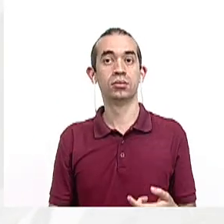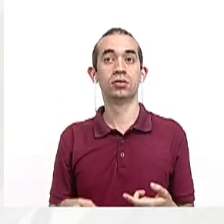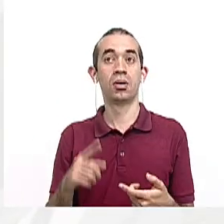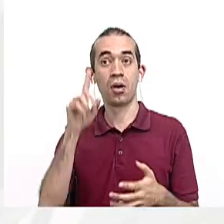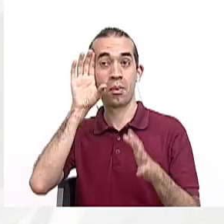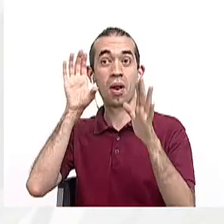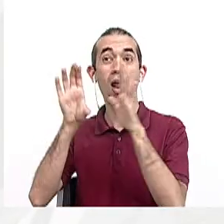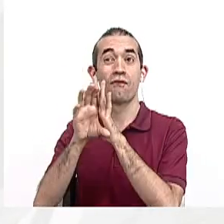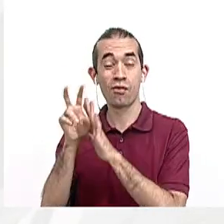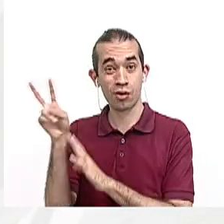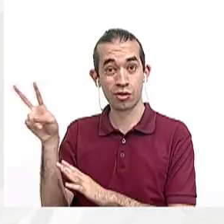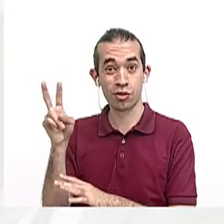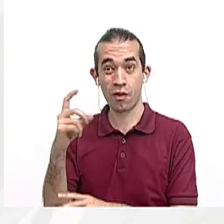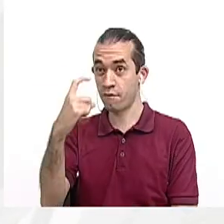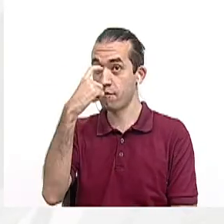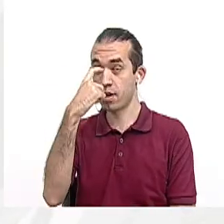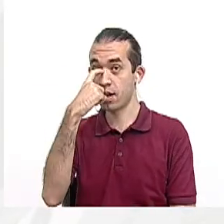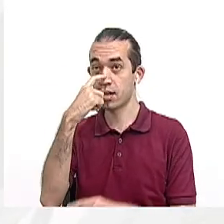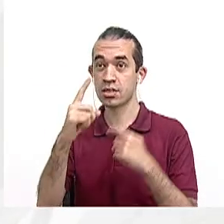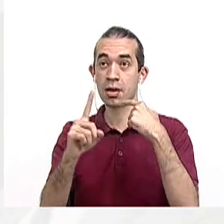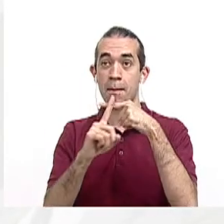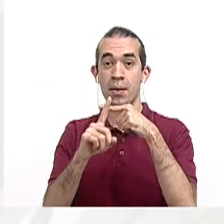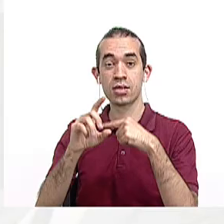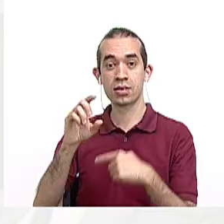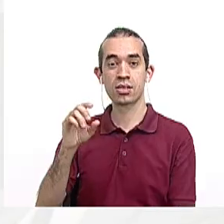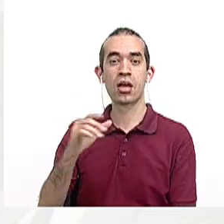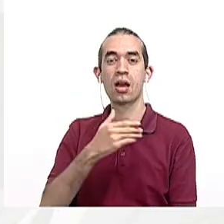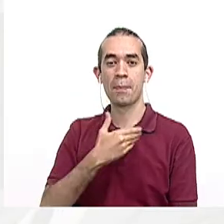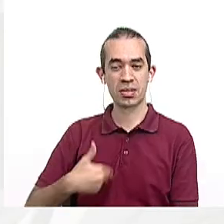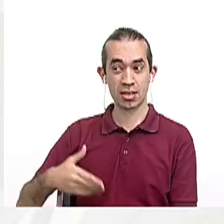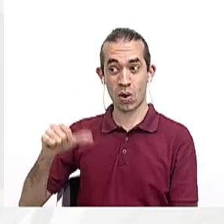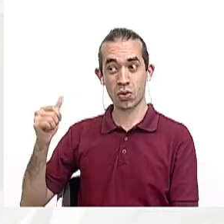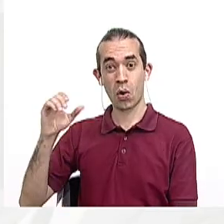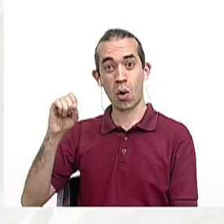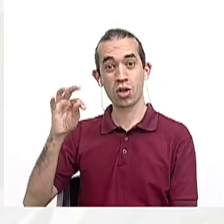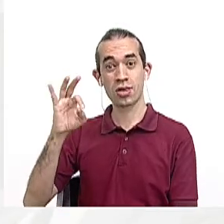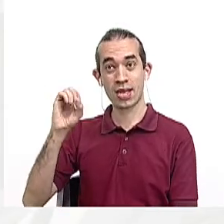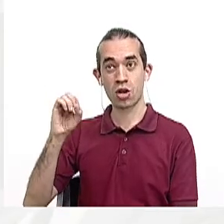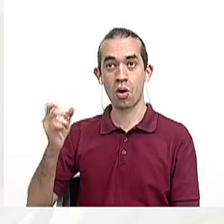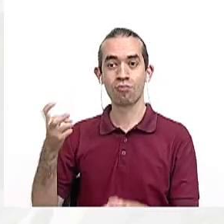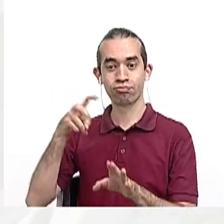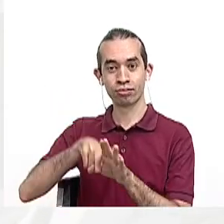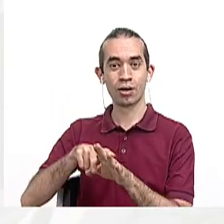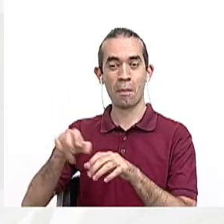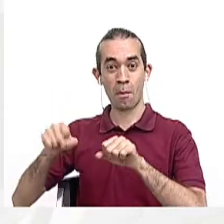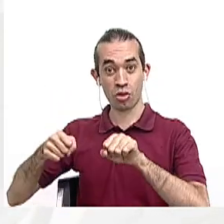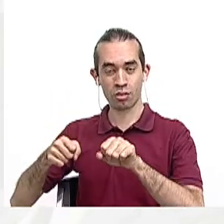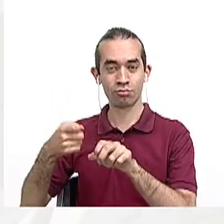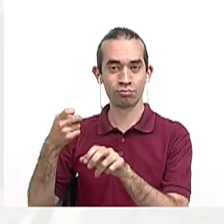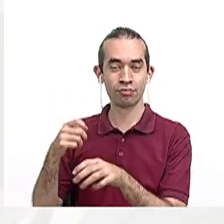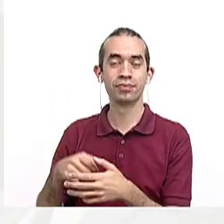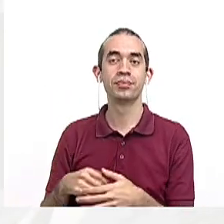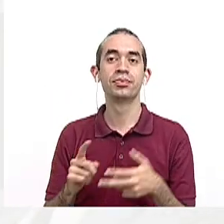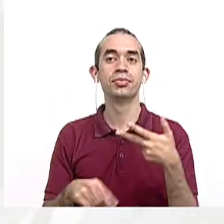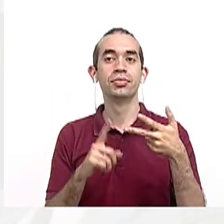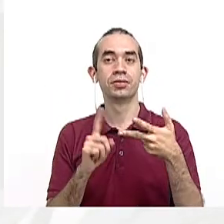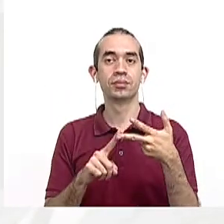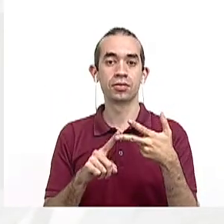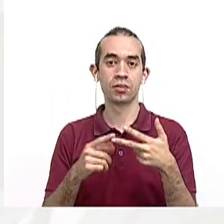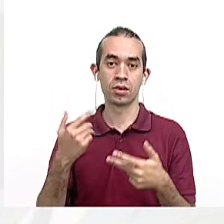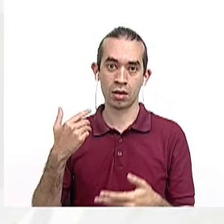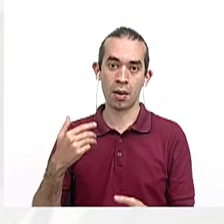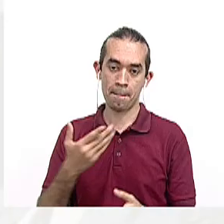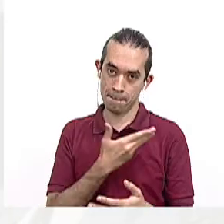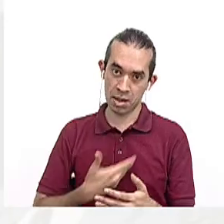la fotografía ahí, don José Figueres y don Otilio Ulate en moto. Bueno, Ulate asumiría el poder después de ese periodo, en el